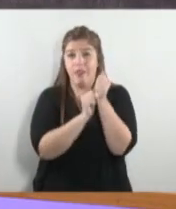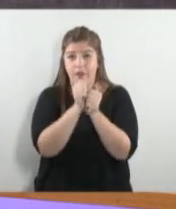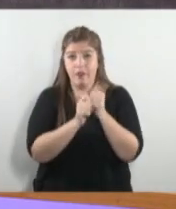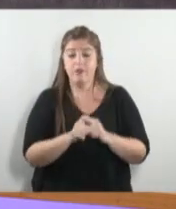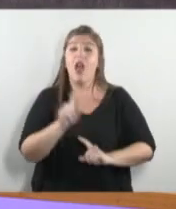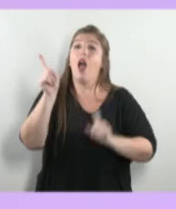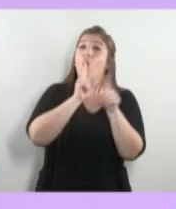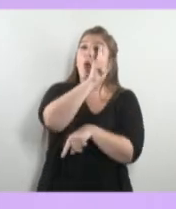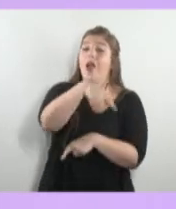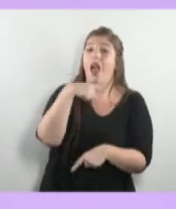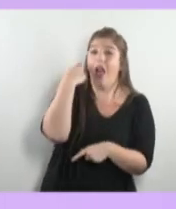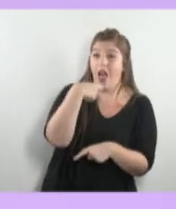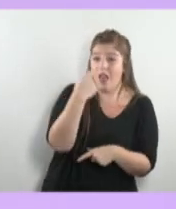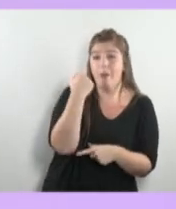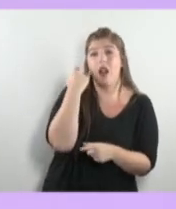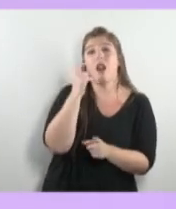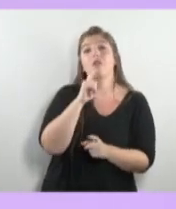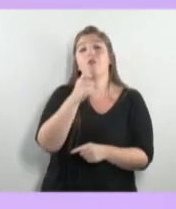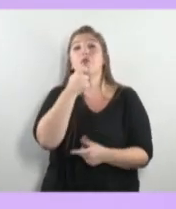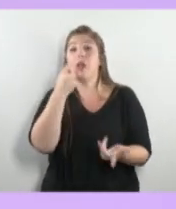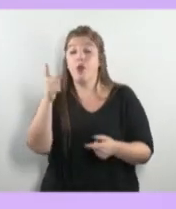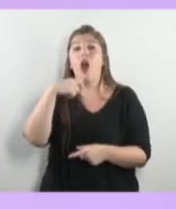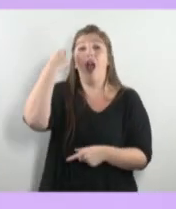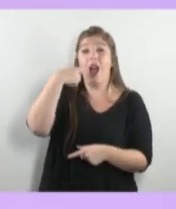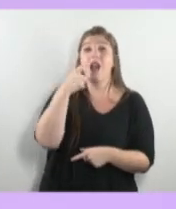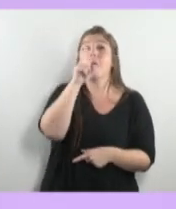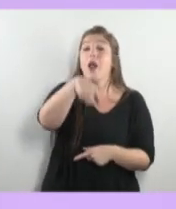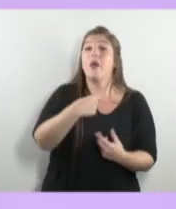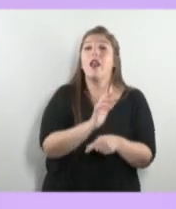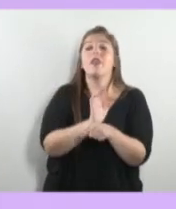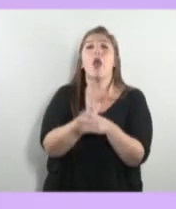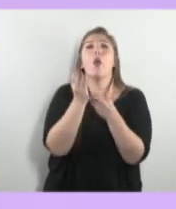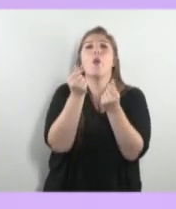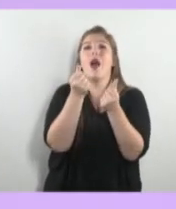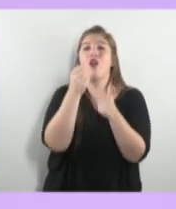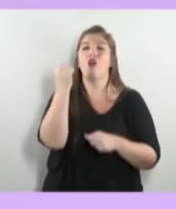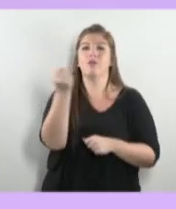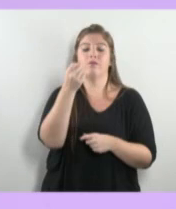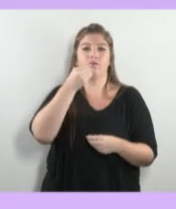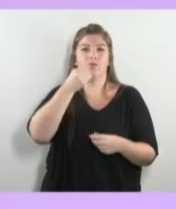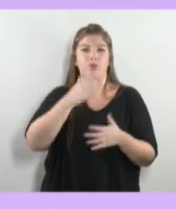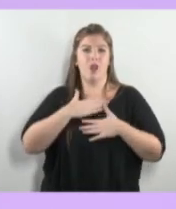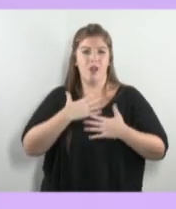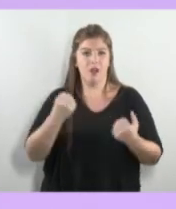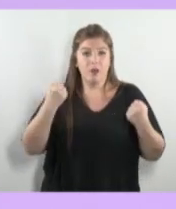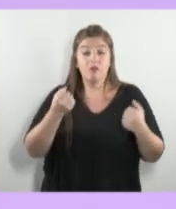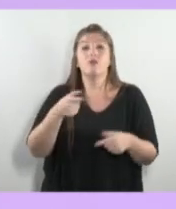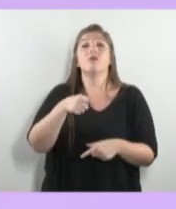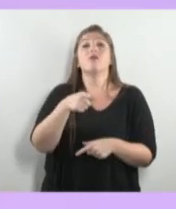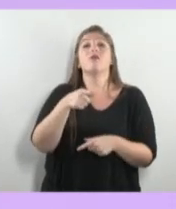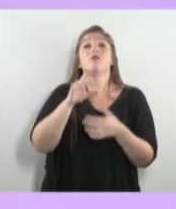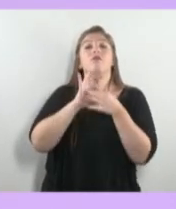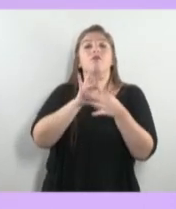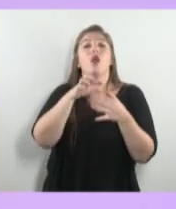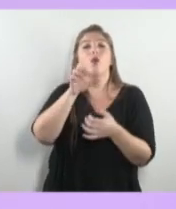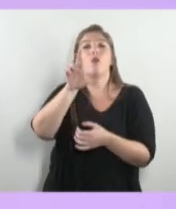animal, ¿no? Y otras de origen. Las de origen animal son consideradas de alto valor nutricional. Tienen que ver con las